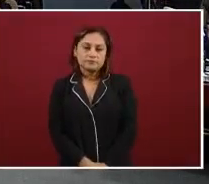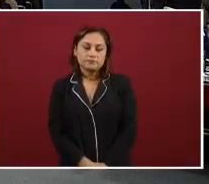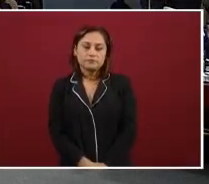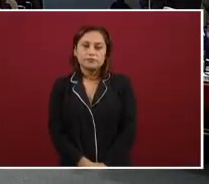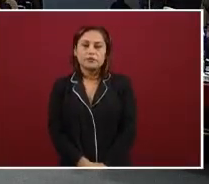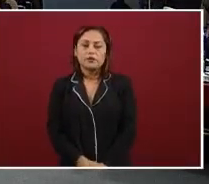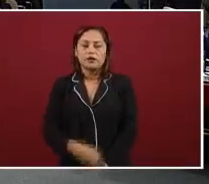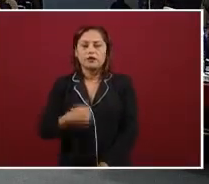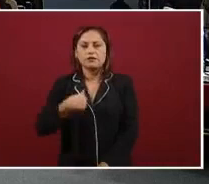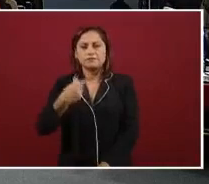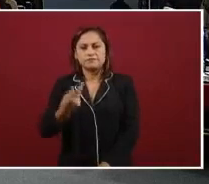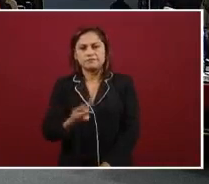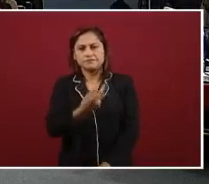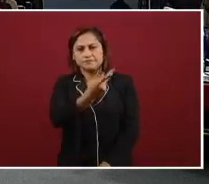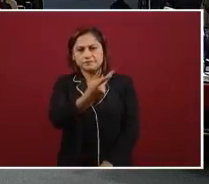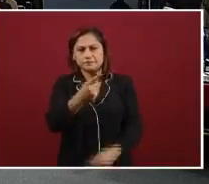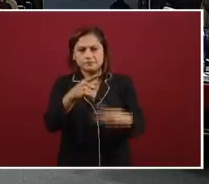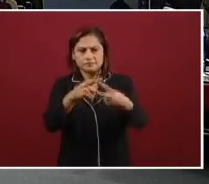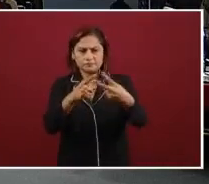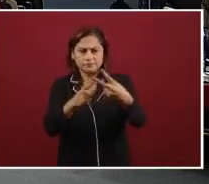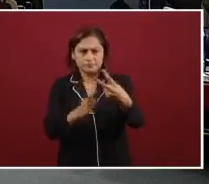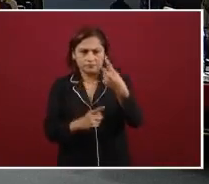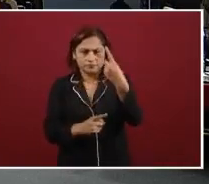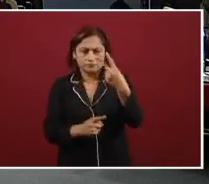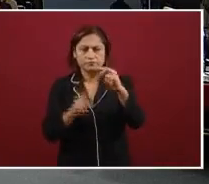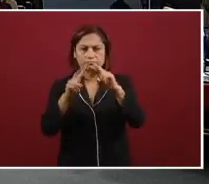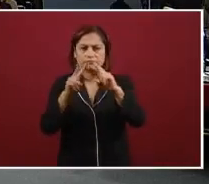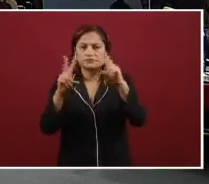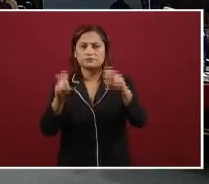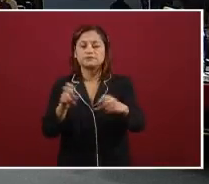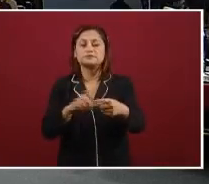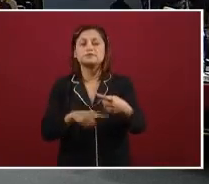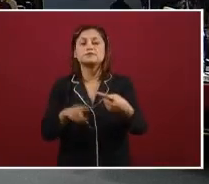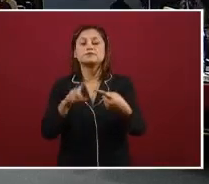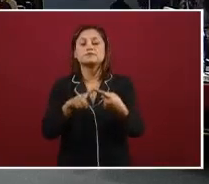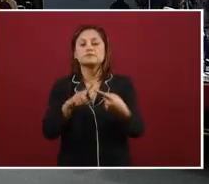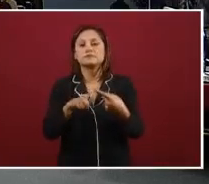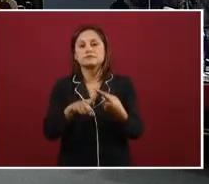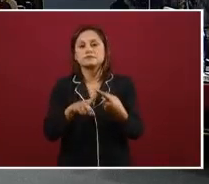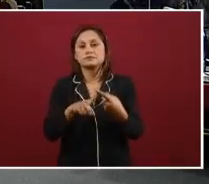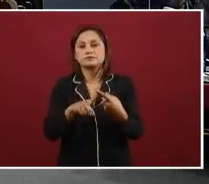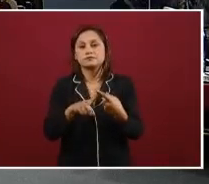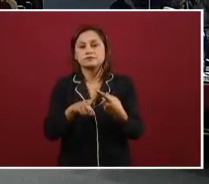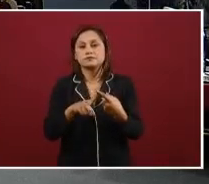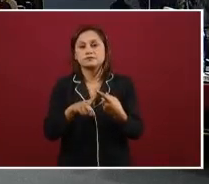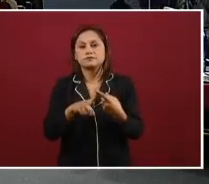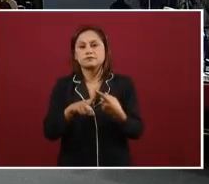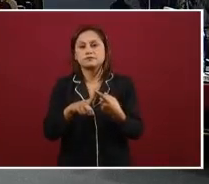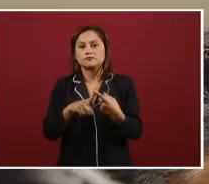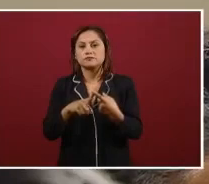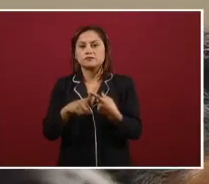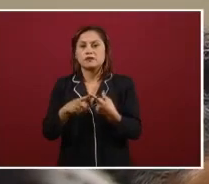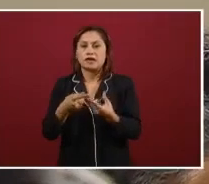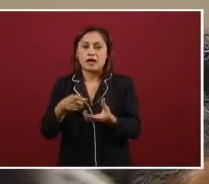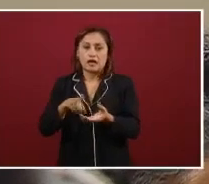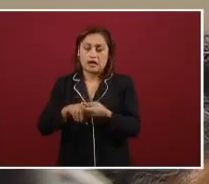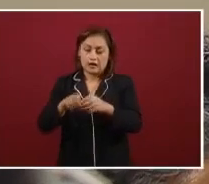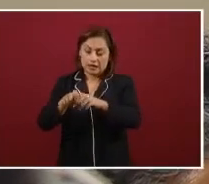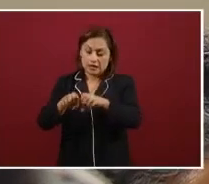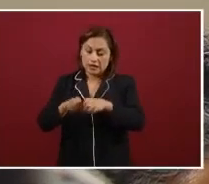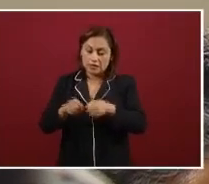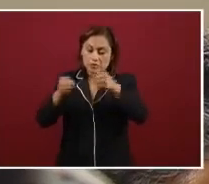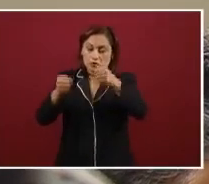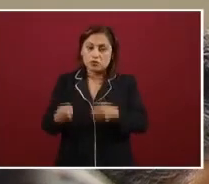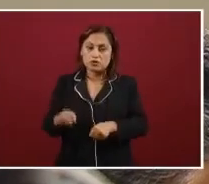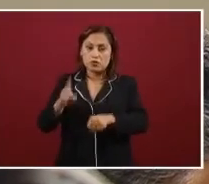Preguntarle sobre dos temas. ¿Qué información le dieron dentro del Gabinete de Seguridad sobre lo